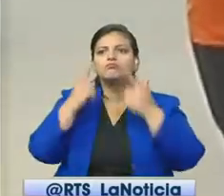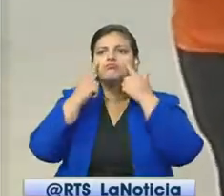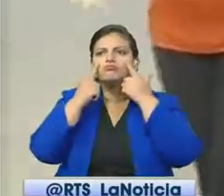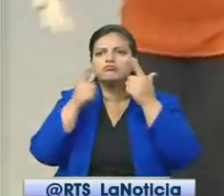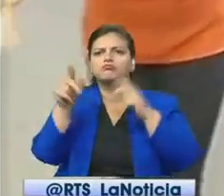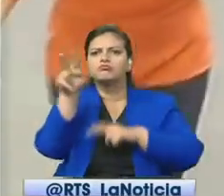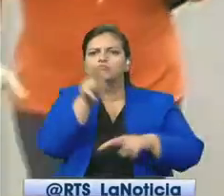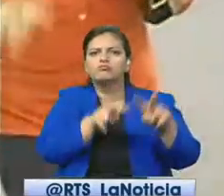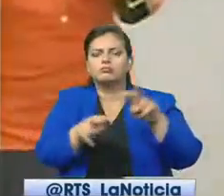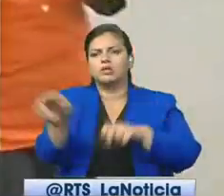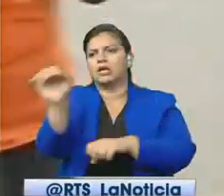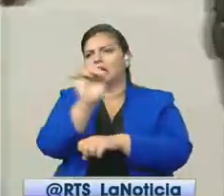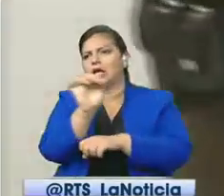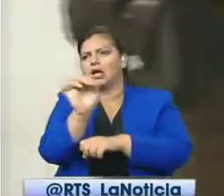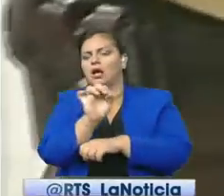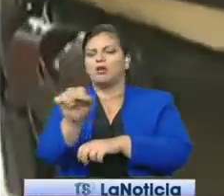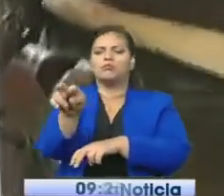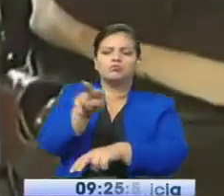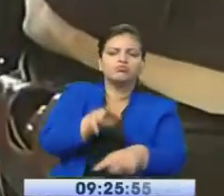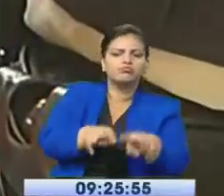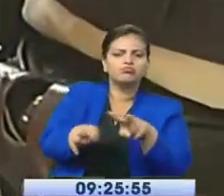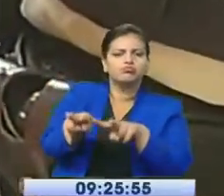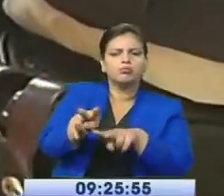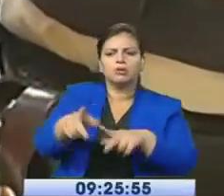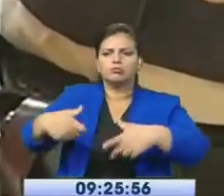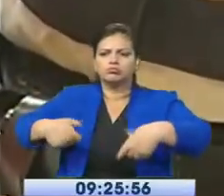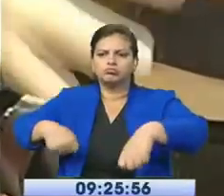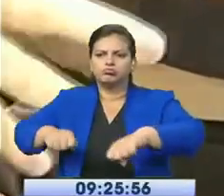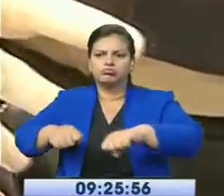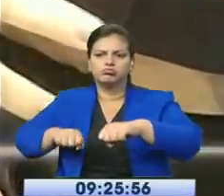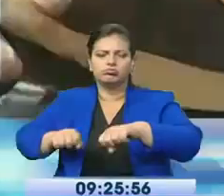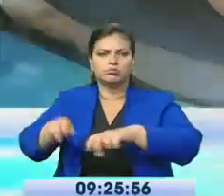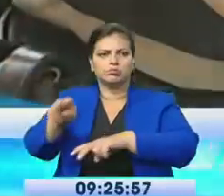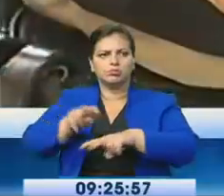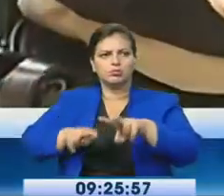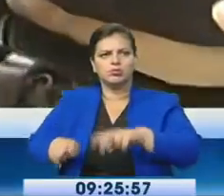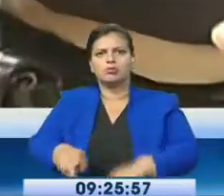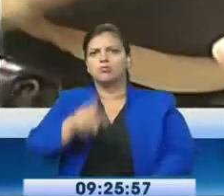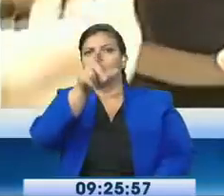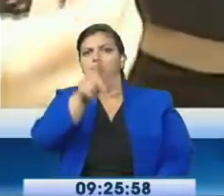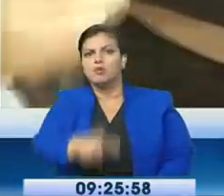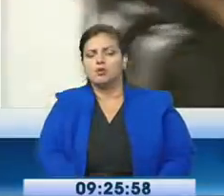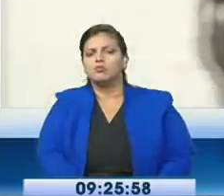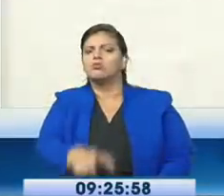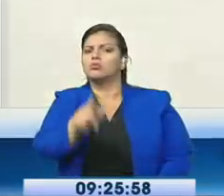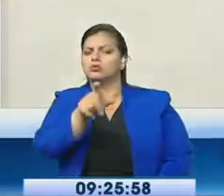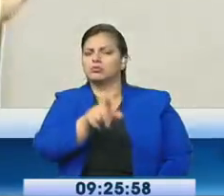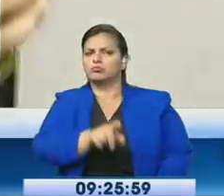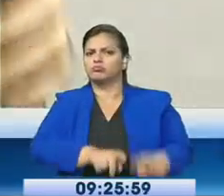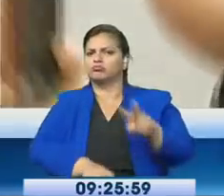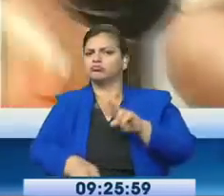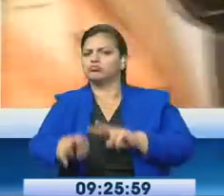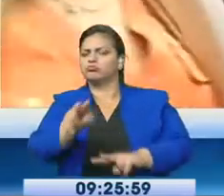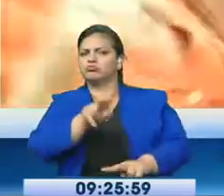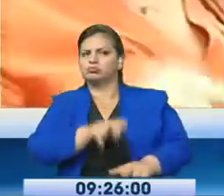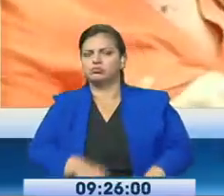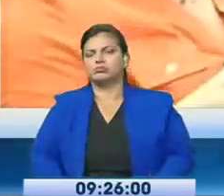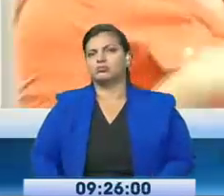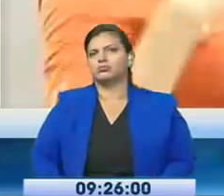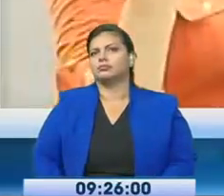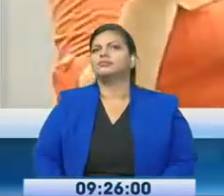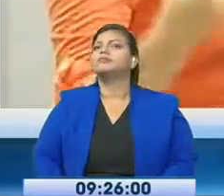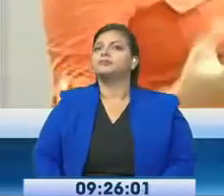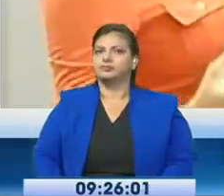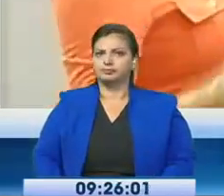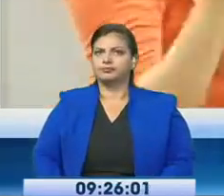al conductor. En este momento tienen ustedes un dispositivo en el que ingresan el número de cédula